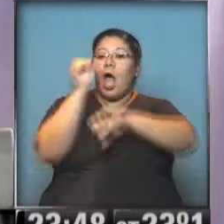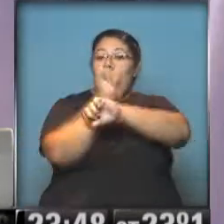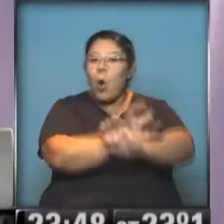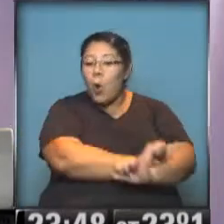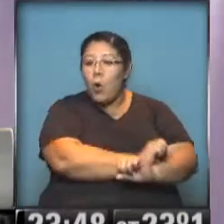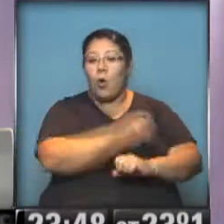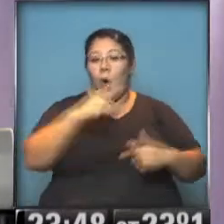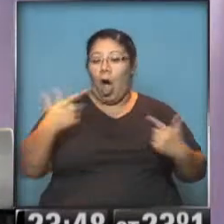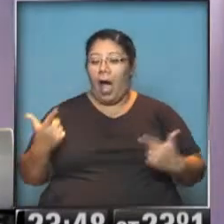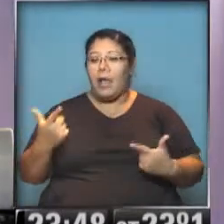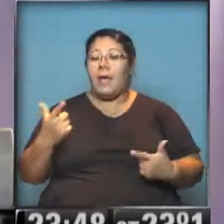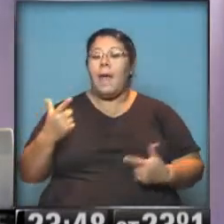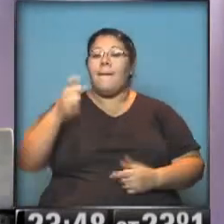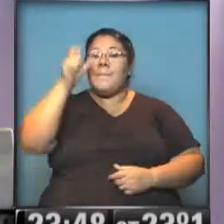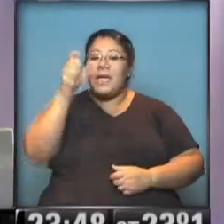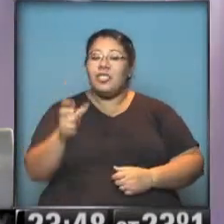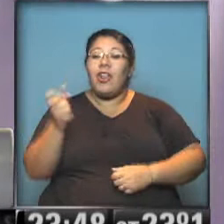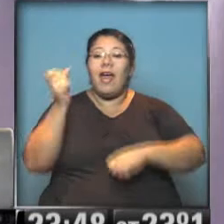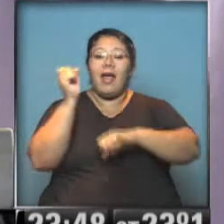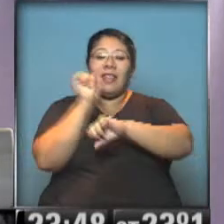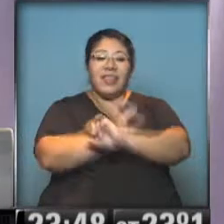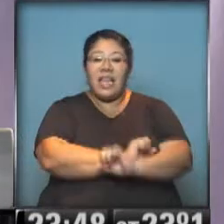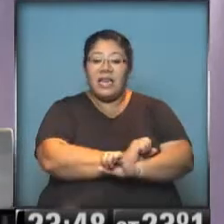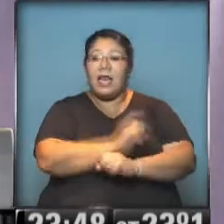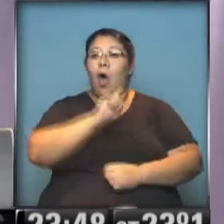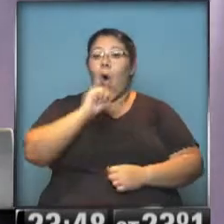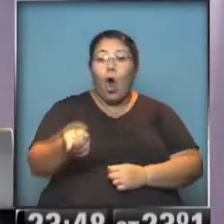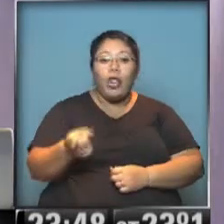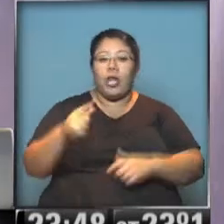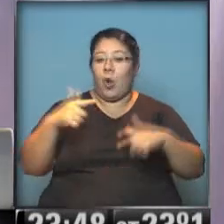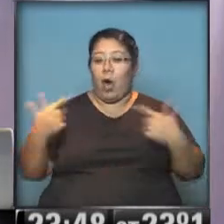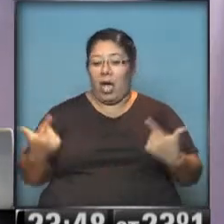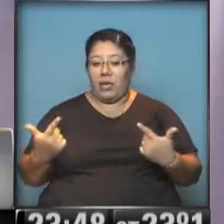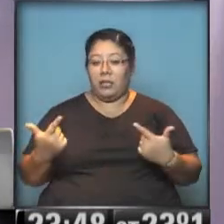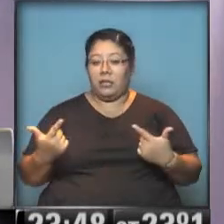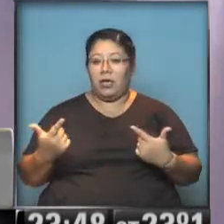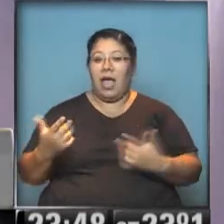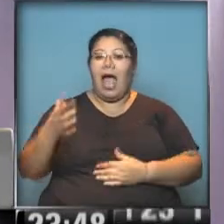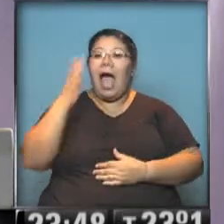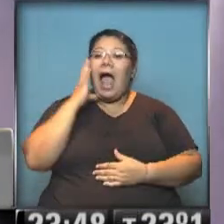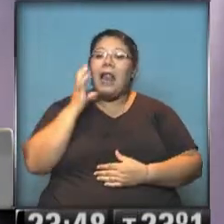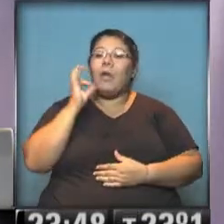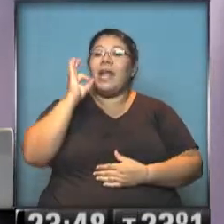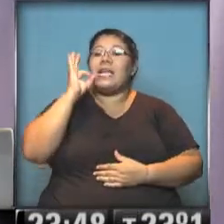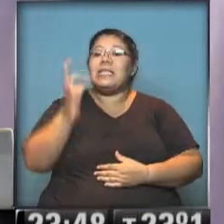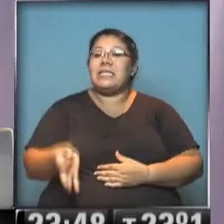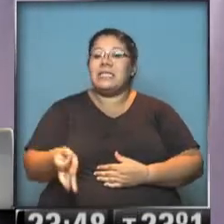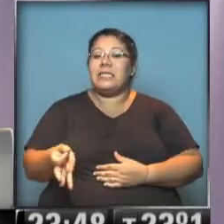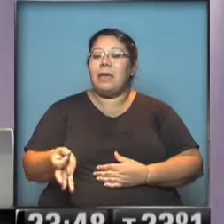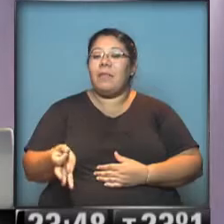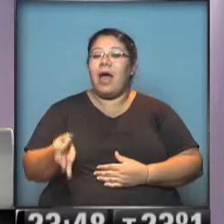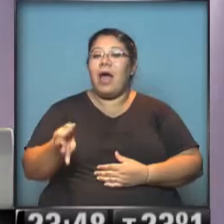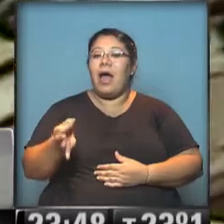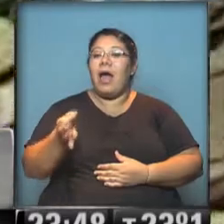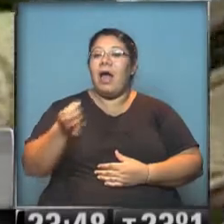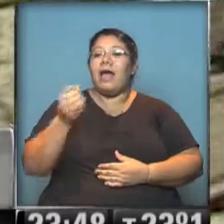detención, no hay absolutamente ningún hecho concreto que permita hacer la